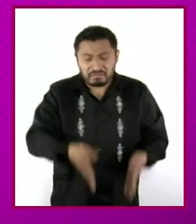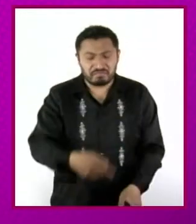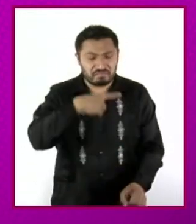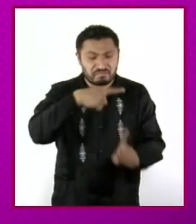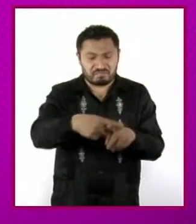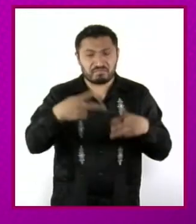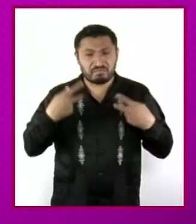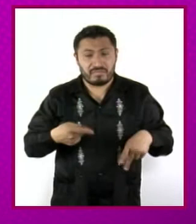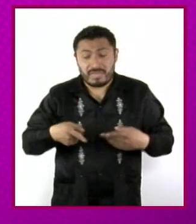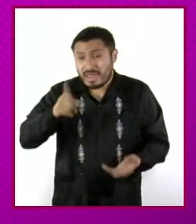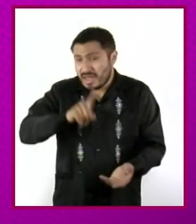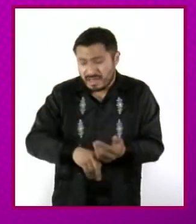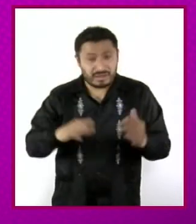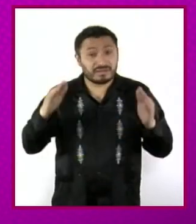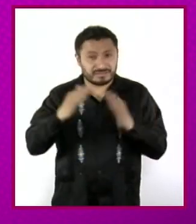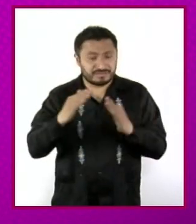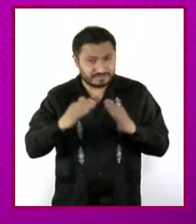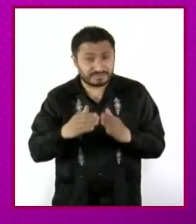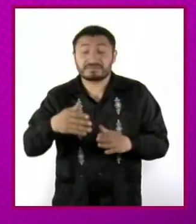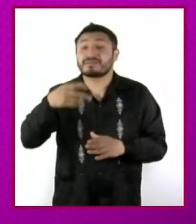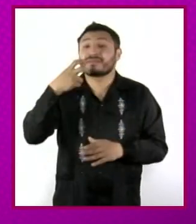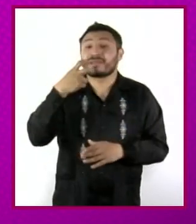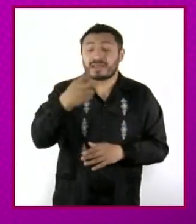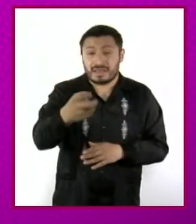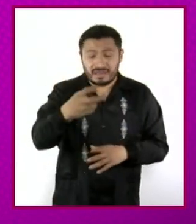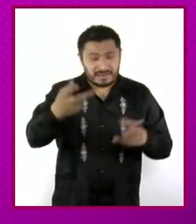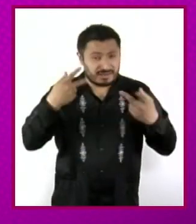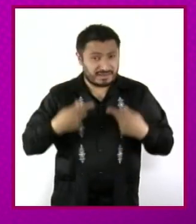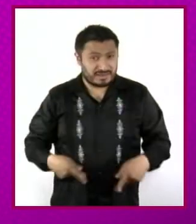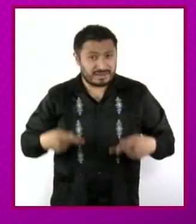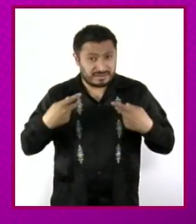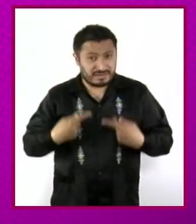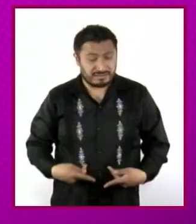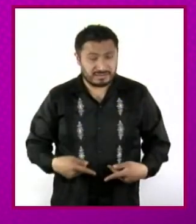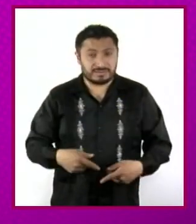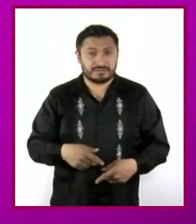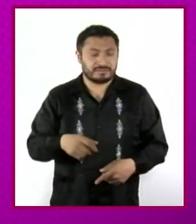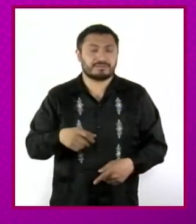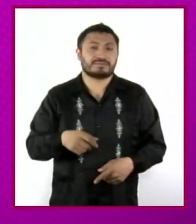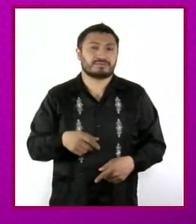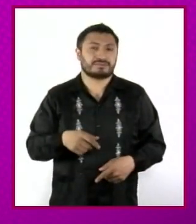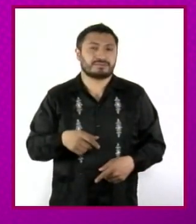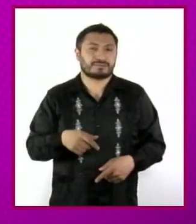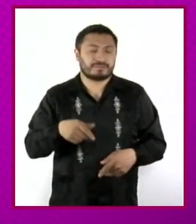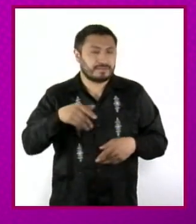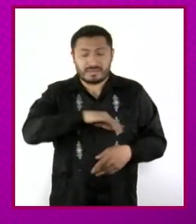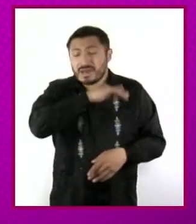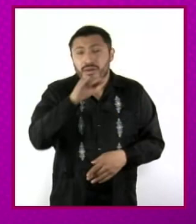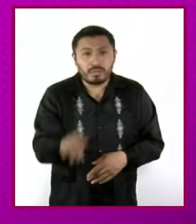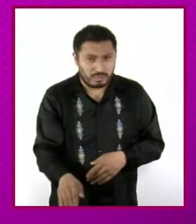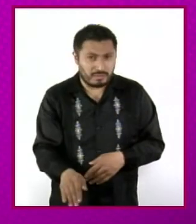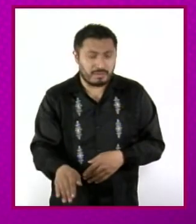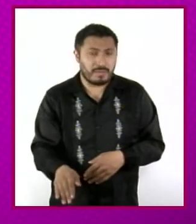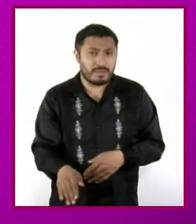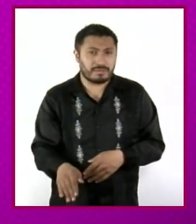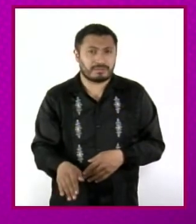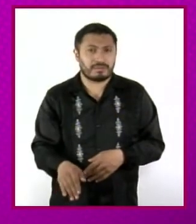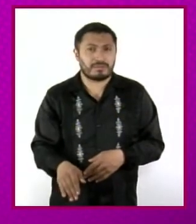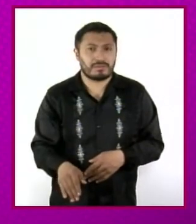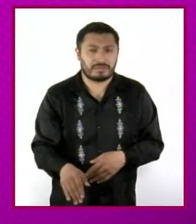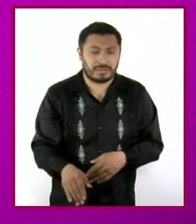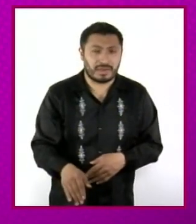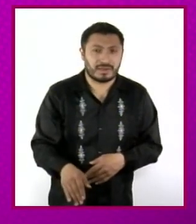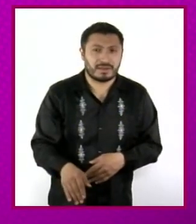personas. Y esa persona, porque sigue siendo una persona para esta cosmovisión,